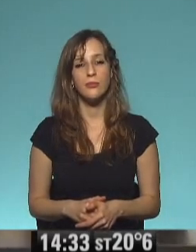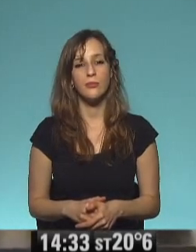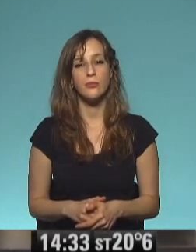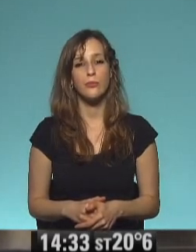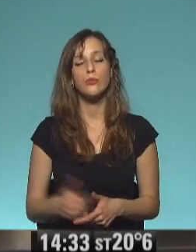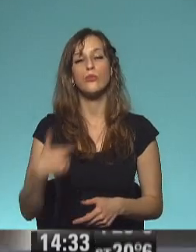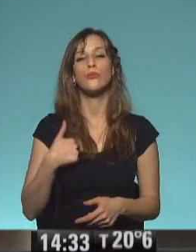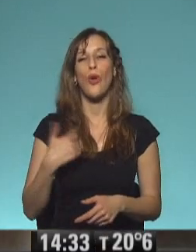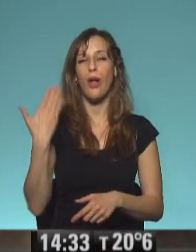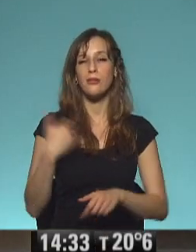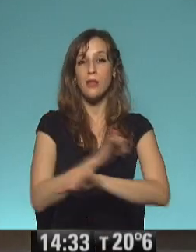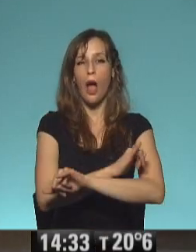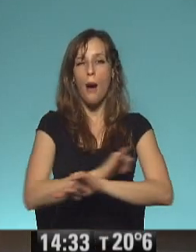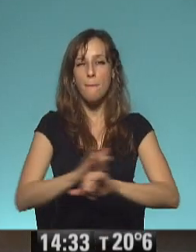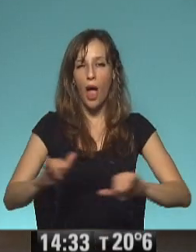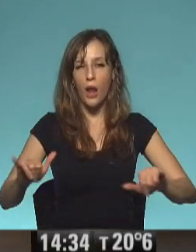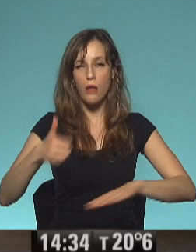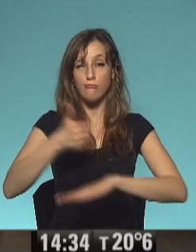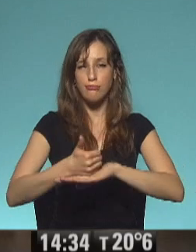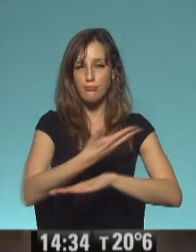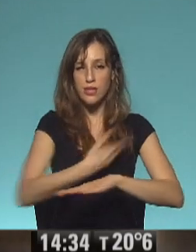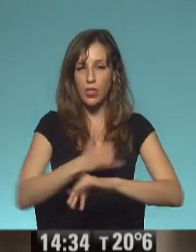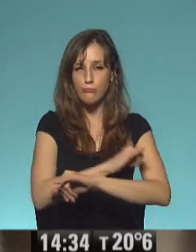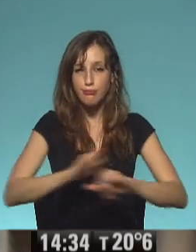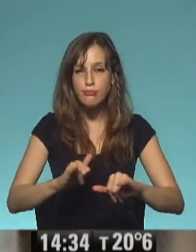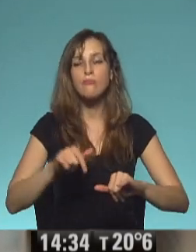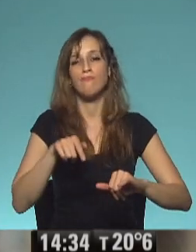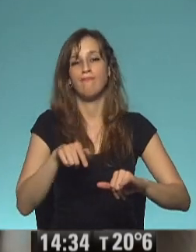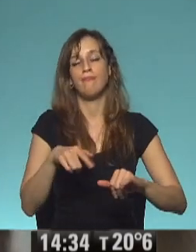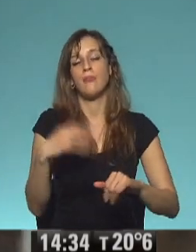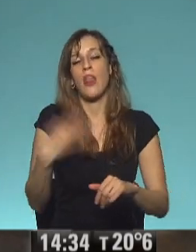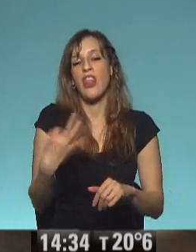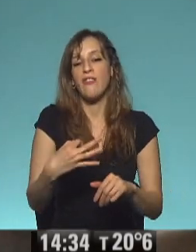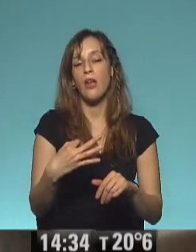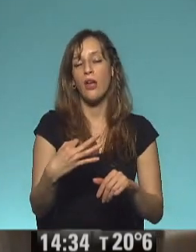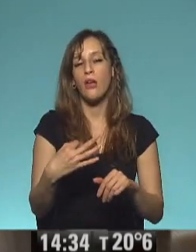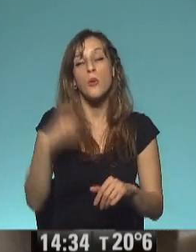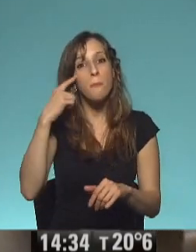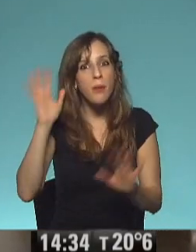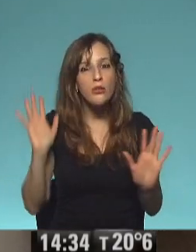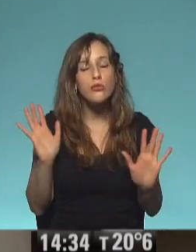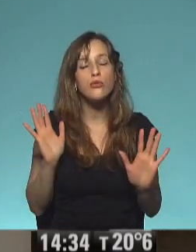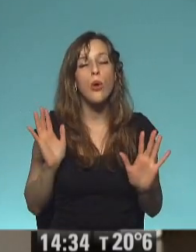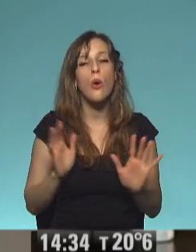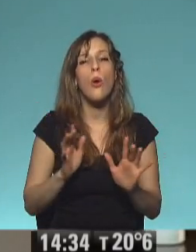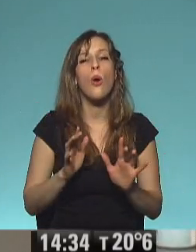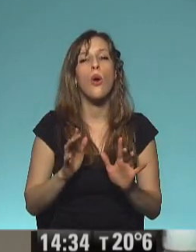campaña, a mí me parece que una de las cosas que debemos lograr en política es que el valor de la